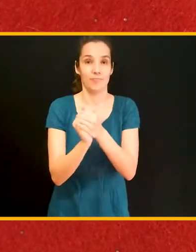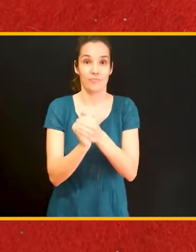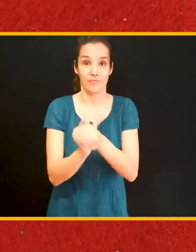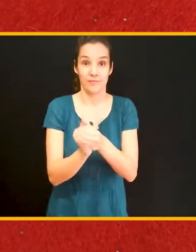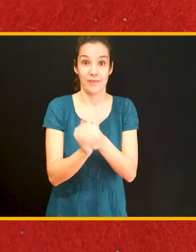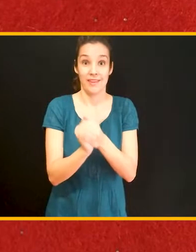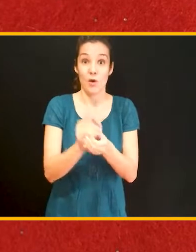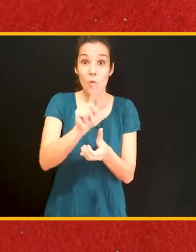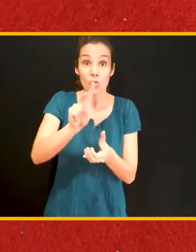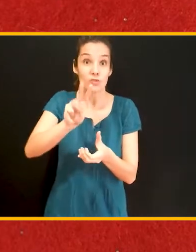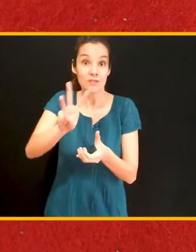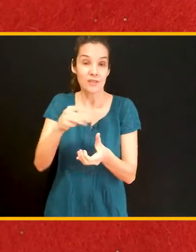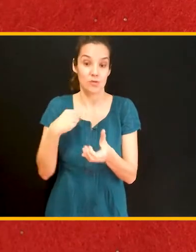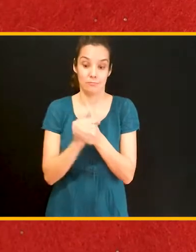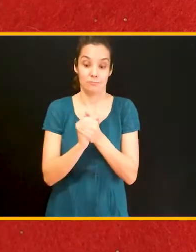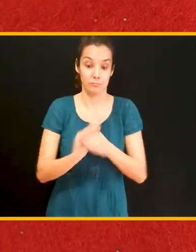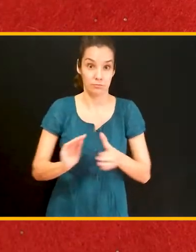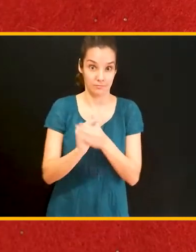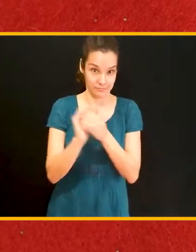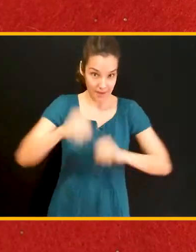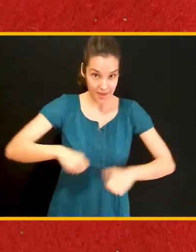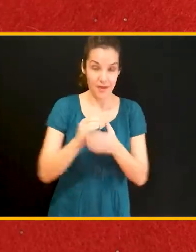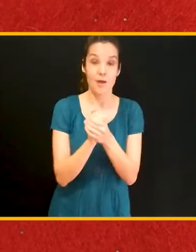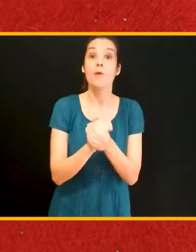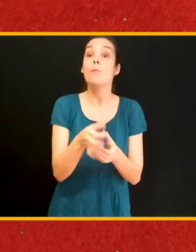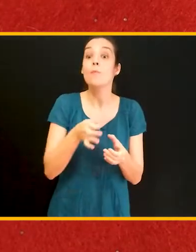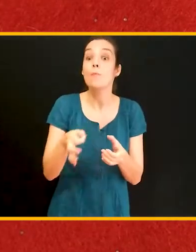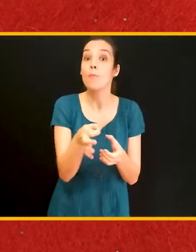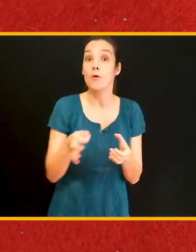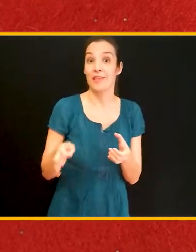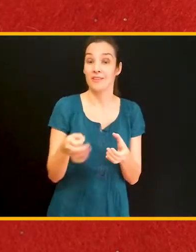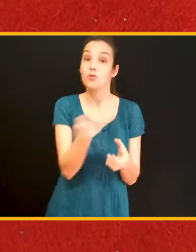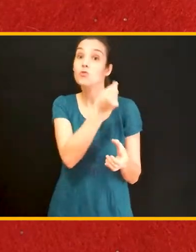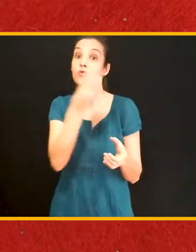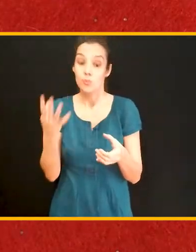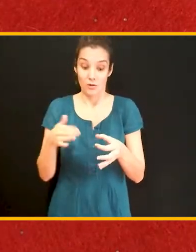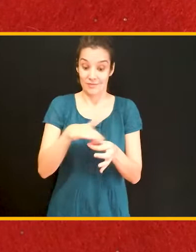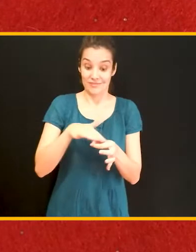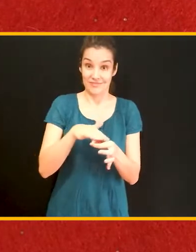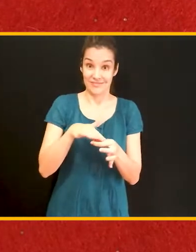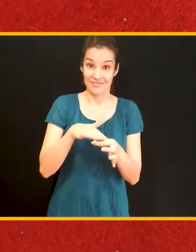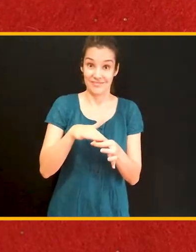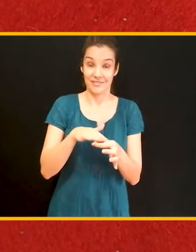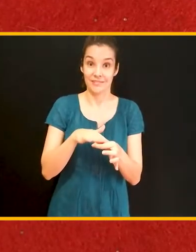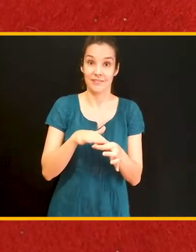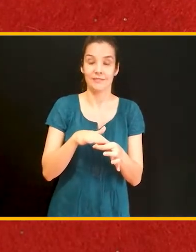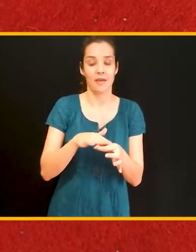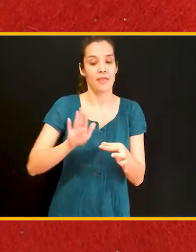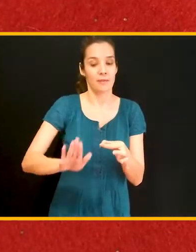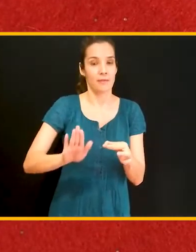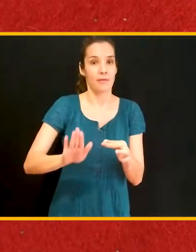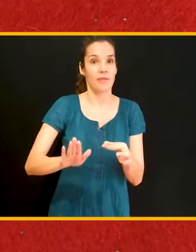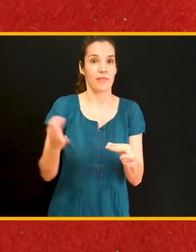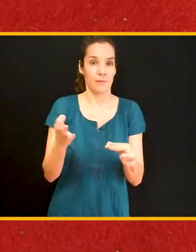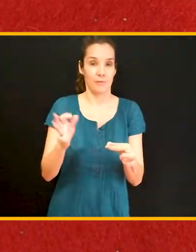Ya las de tres las voy a lanzar contra la mesa. Las monedas que queden con el número hacia arriba van a seguir en la mesa y los que no se le pega el número las voy a